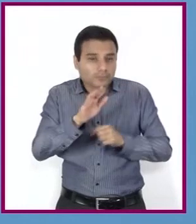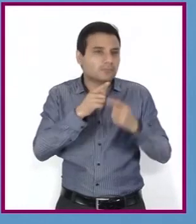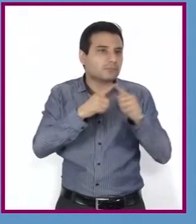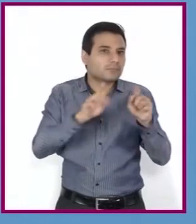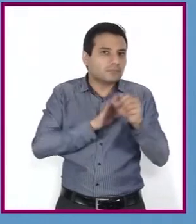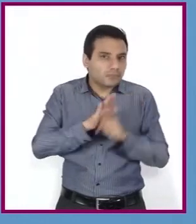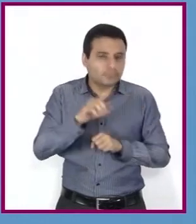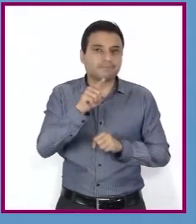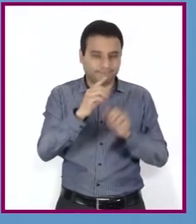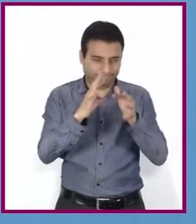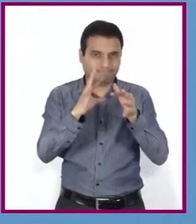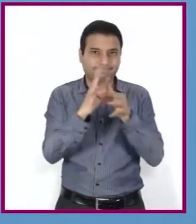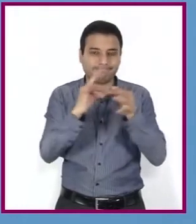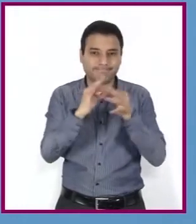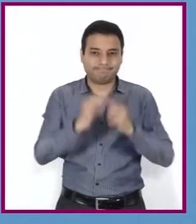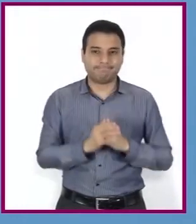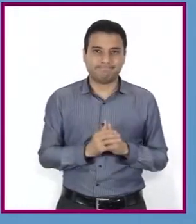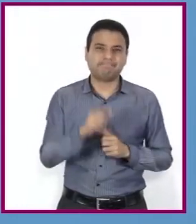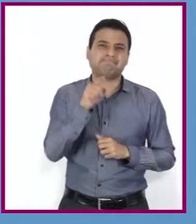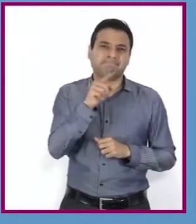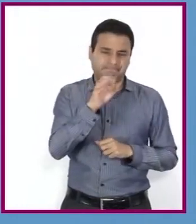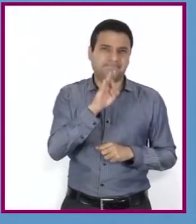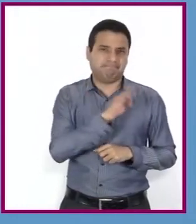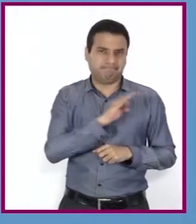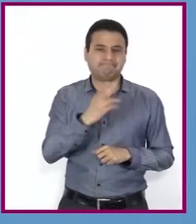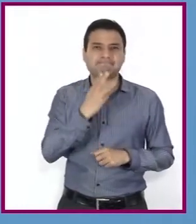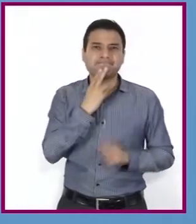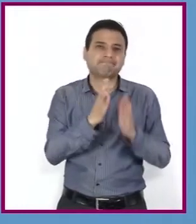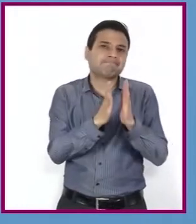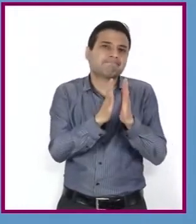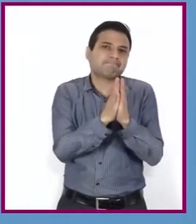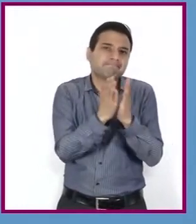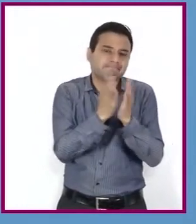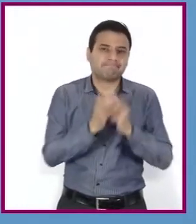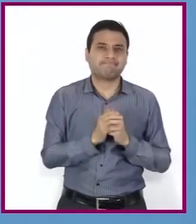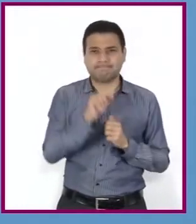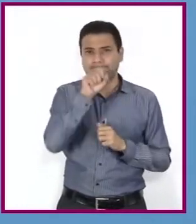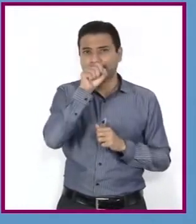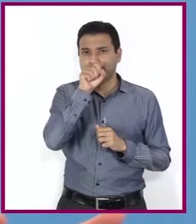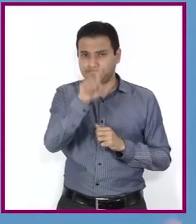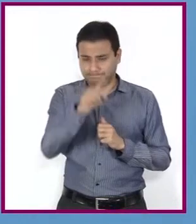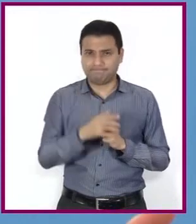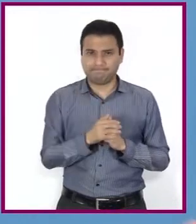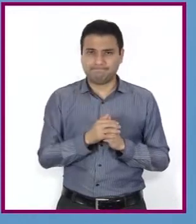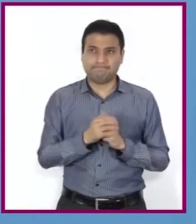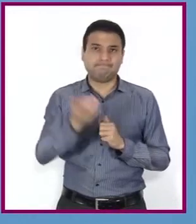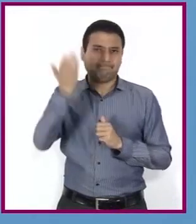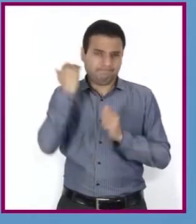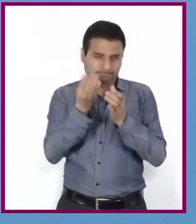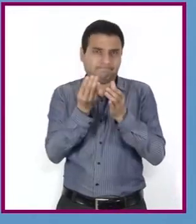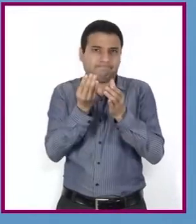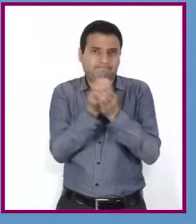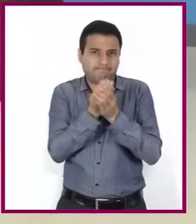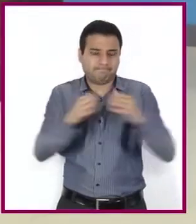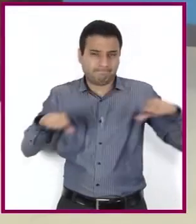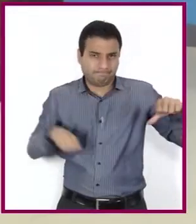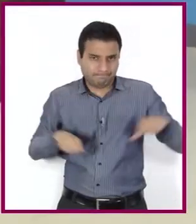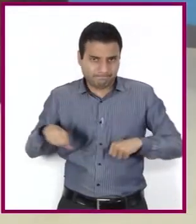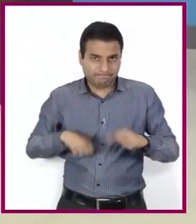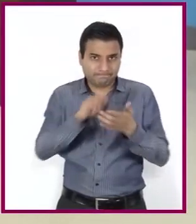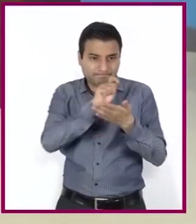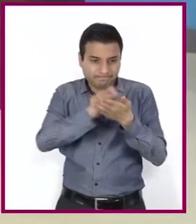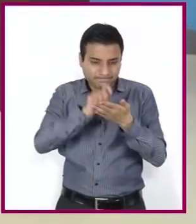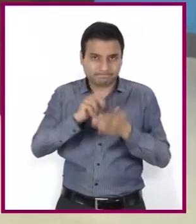resolver el reto de la sesión, no duden en apoyarse en su libro de texto, así como los retos de las sesiones anteriores.